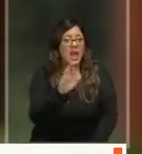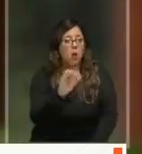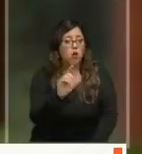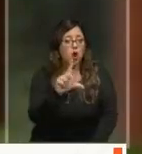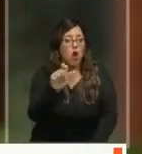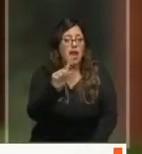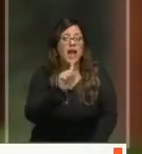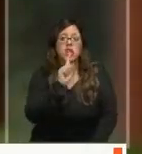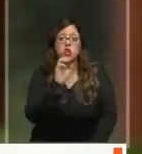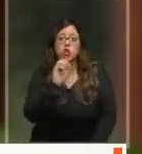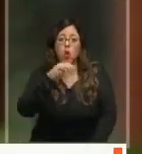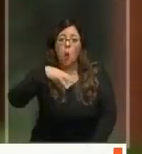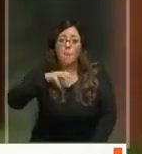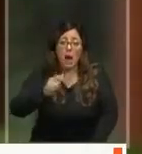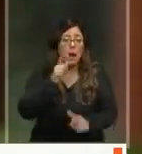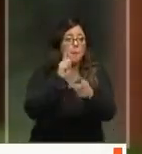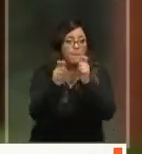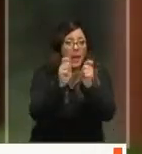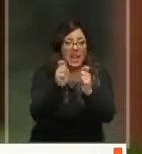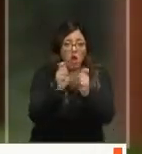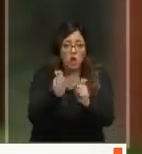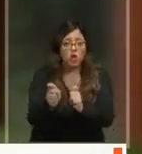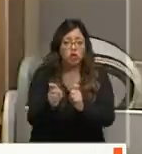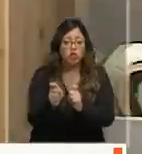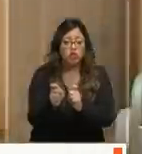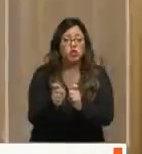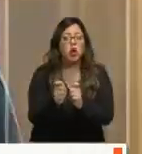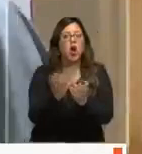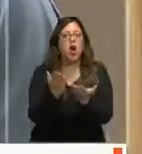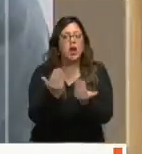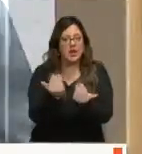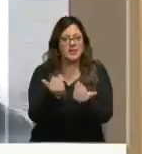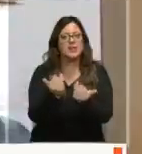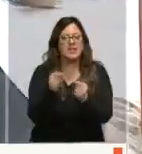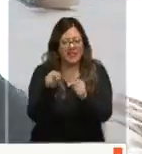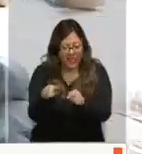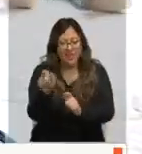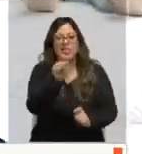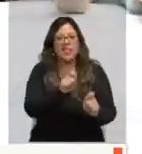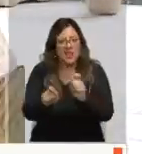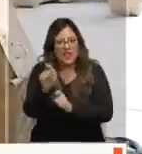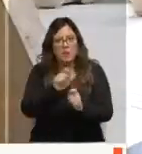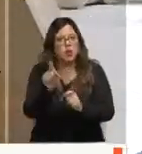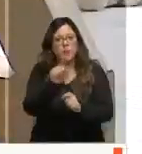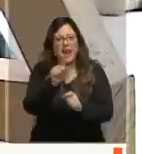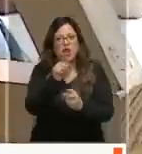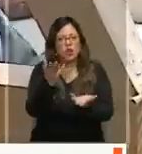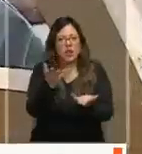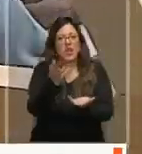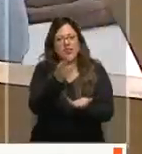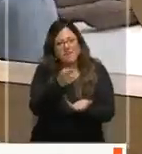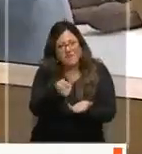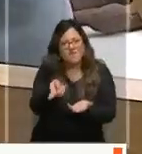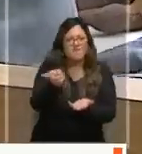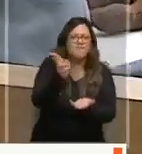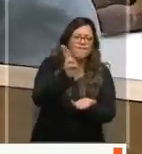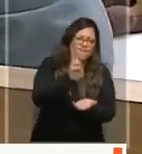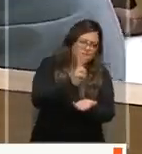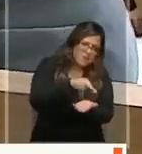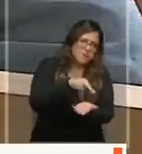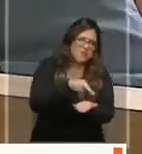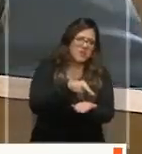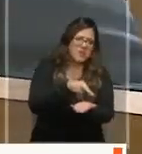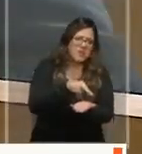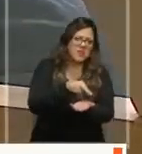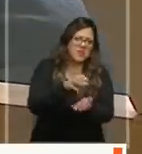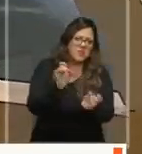como alto riesgo sí o sí necesitan esta inmunoterapia para no recaer. Si Santino llega a recaer, no